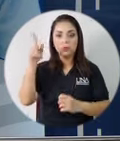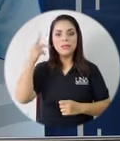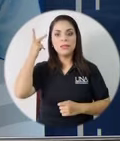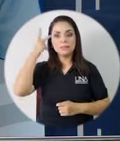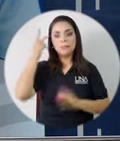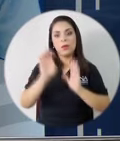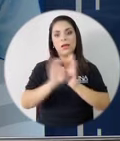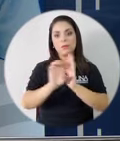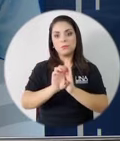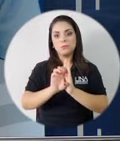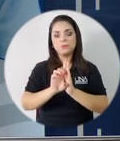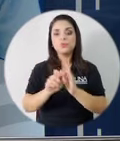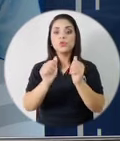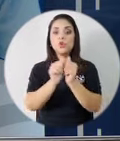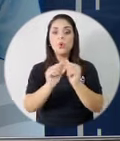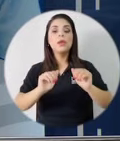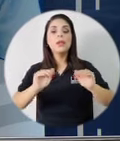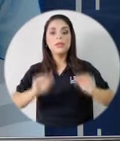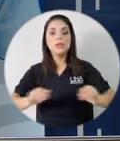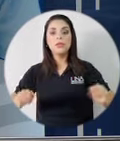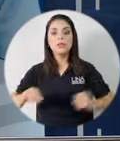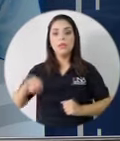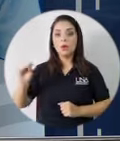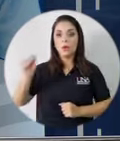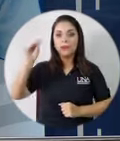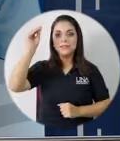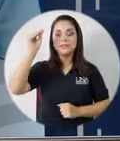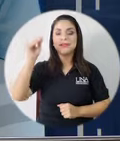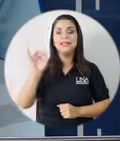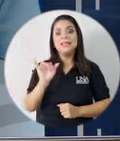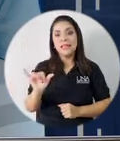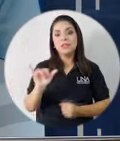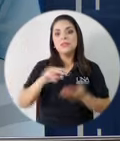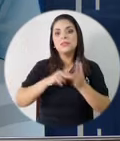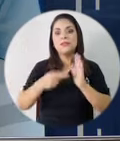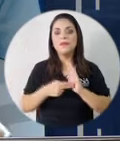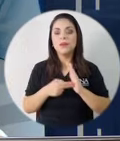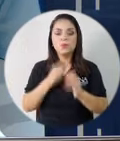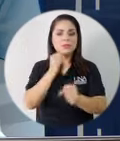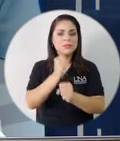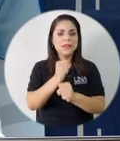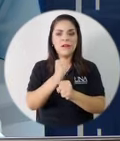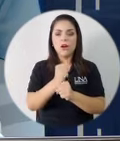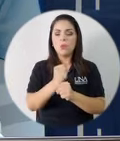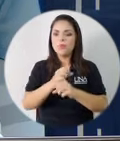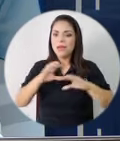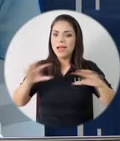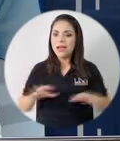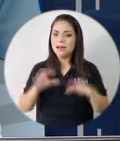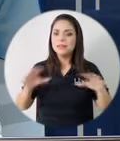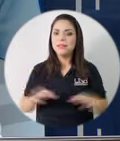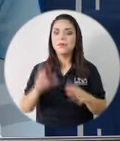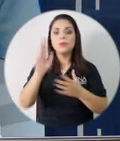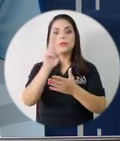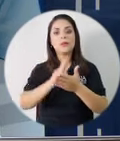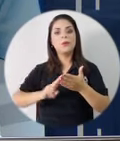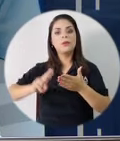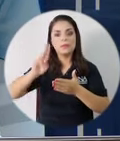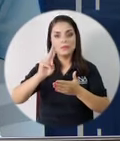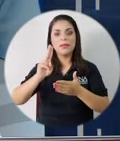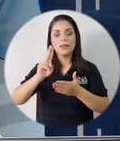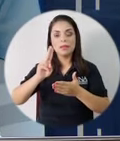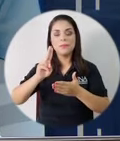comunicación política, por ejemplo, y entonces con niñez y adolescencia implica un trabajo muy